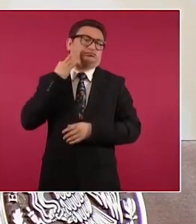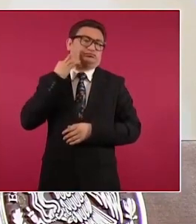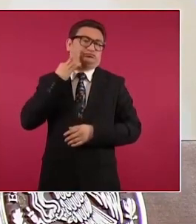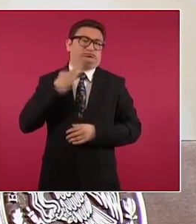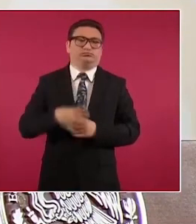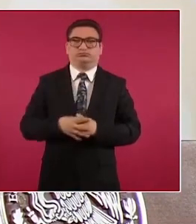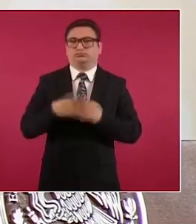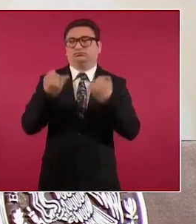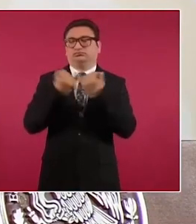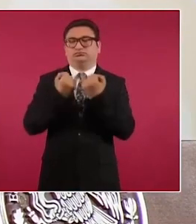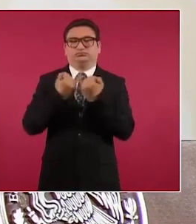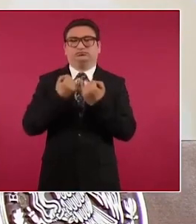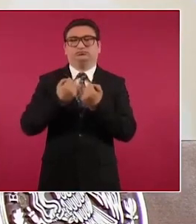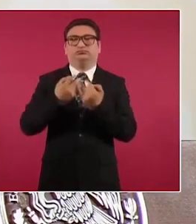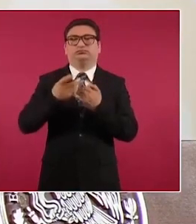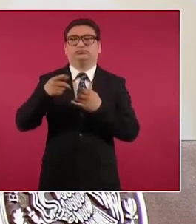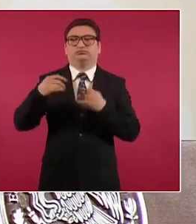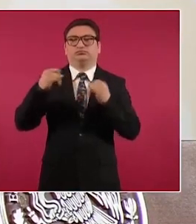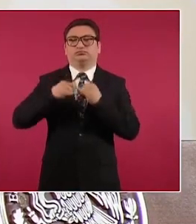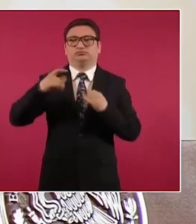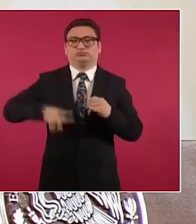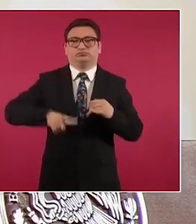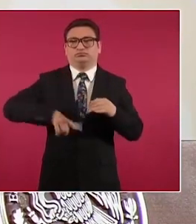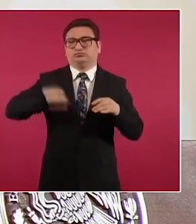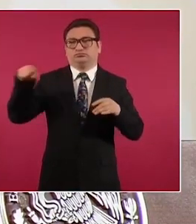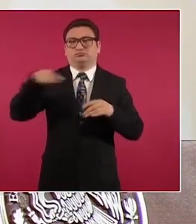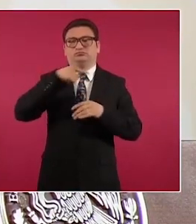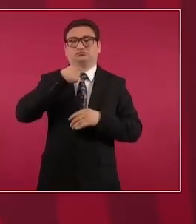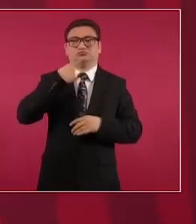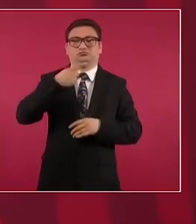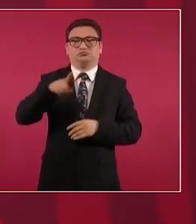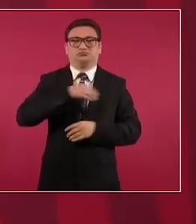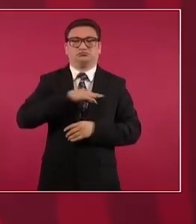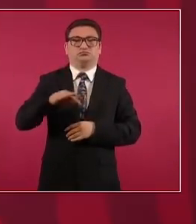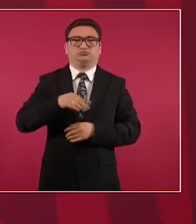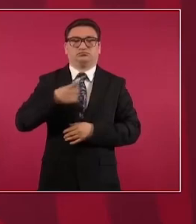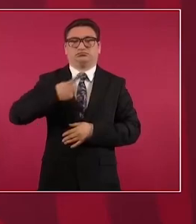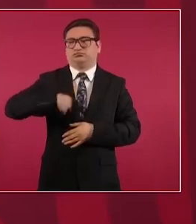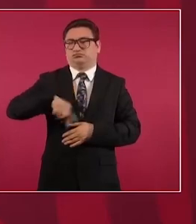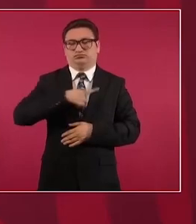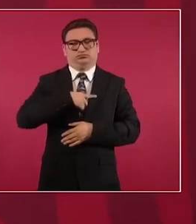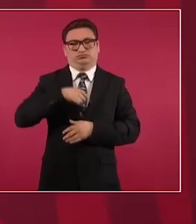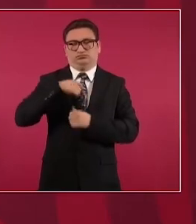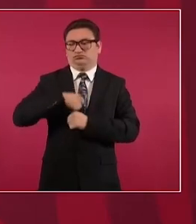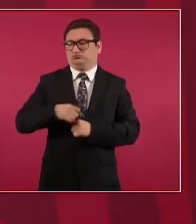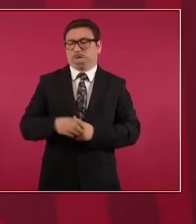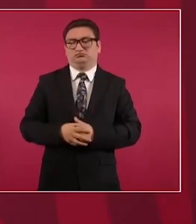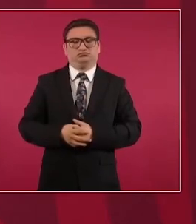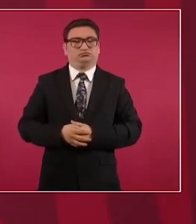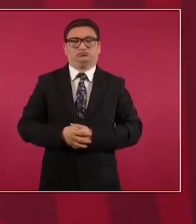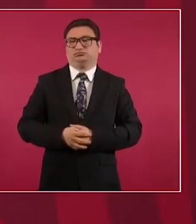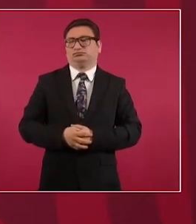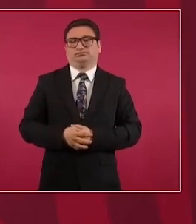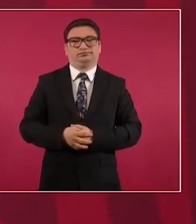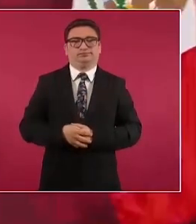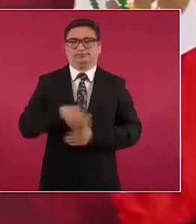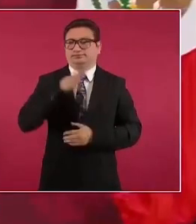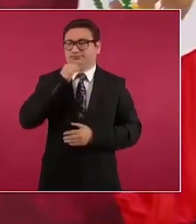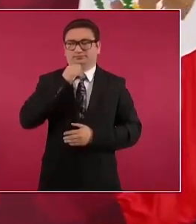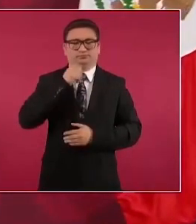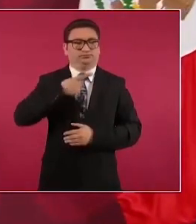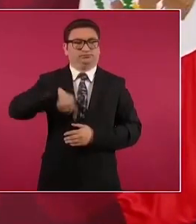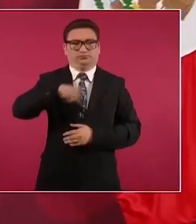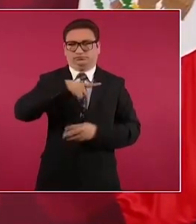o con las instancias donde puedan haber denuncias. Nosotros no perseguimos a